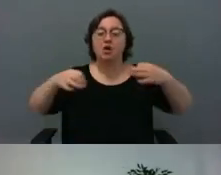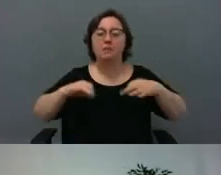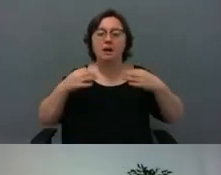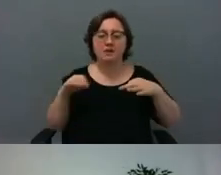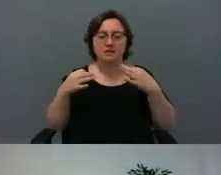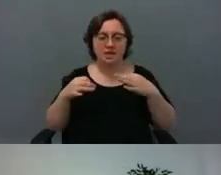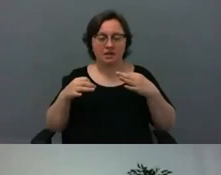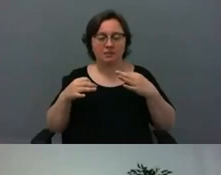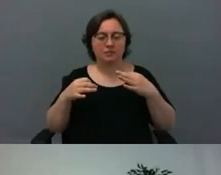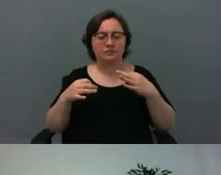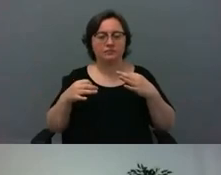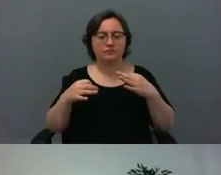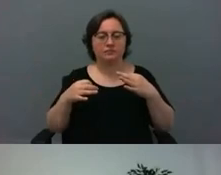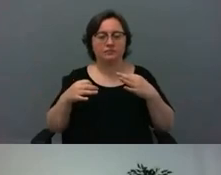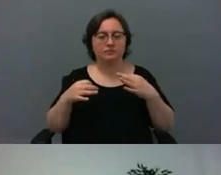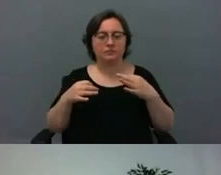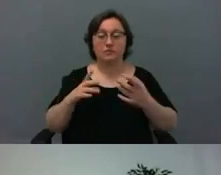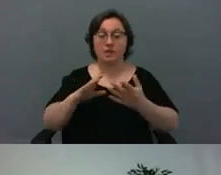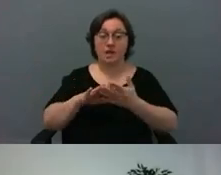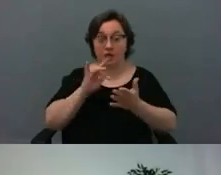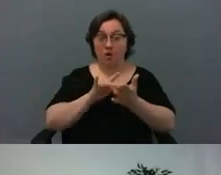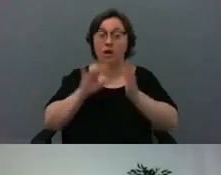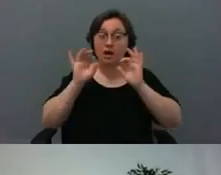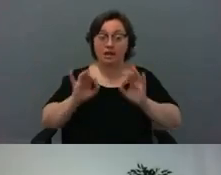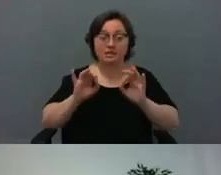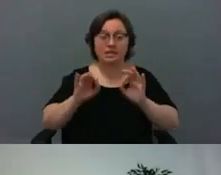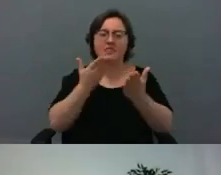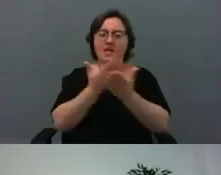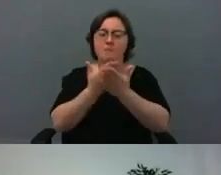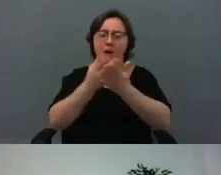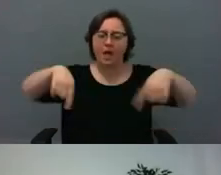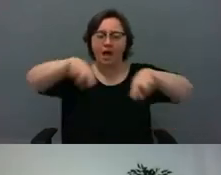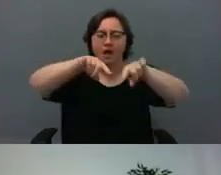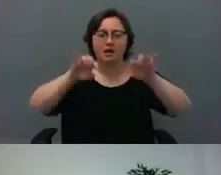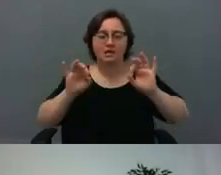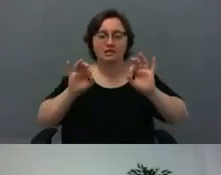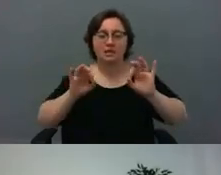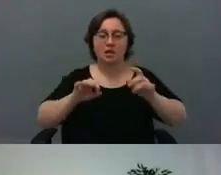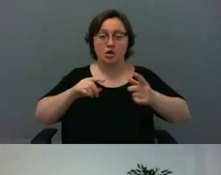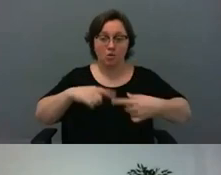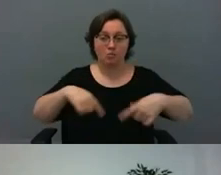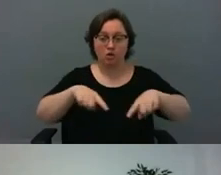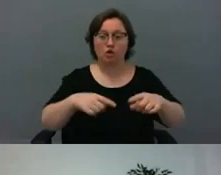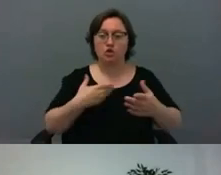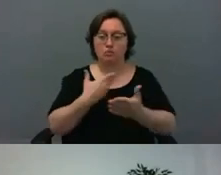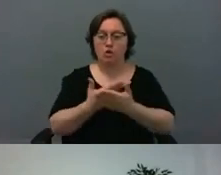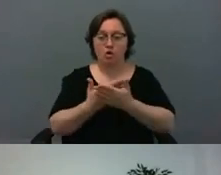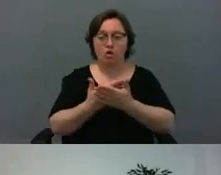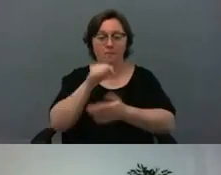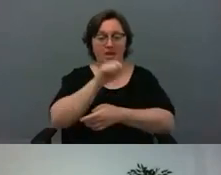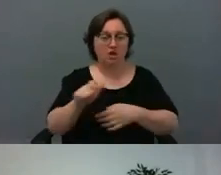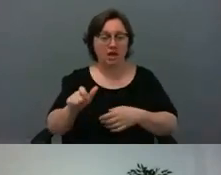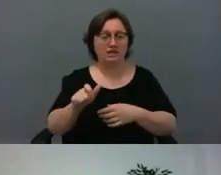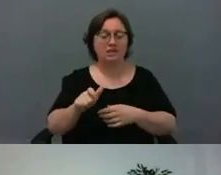generalmente, y esta también tiene que ser una demanda que además habéis puesto encima de la mesa las propias personas